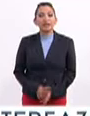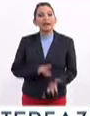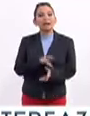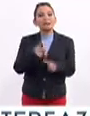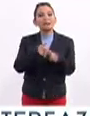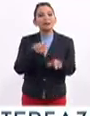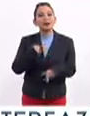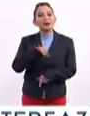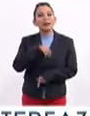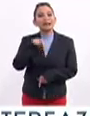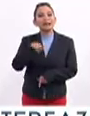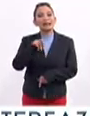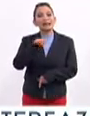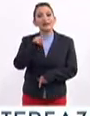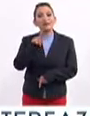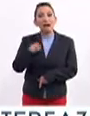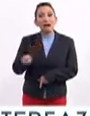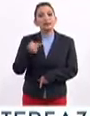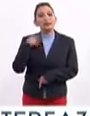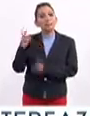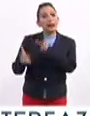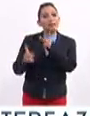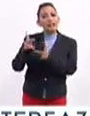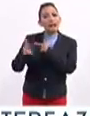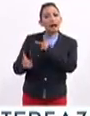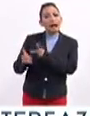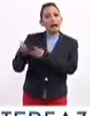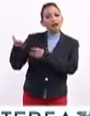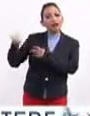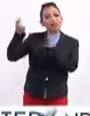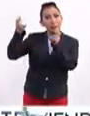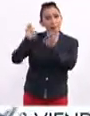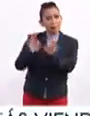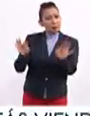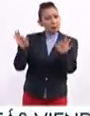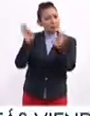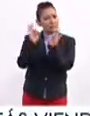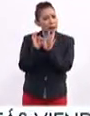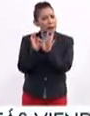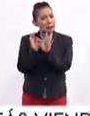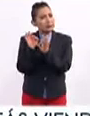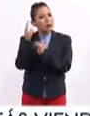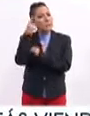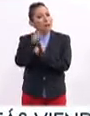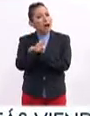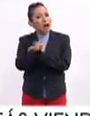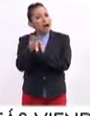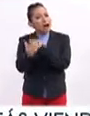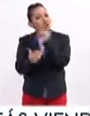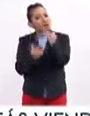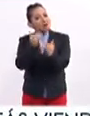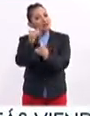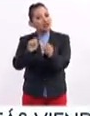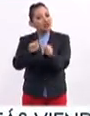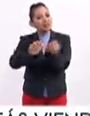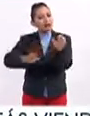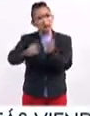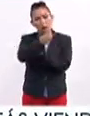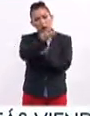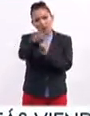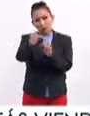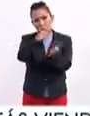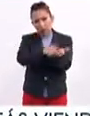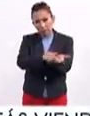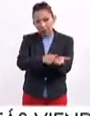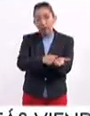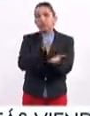Gracias por seguir con nosotros en Interfaz, platicando de este tema fundamental para el desarrollo de la sociedad, de cualquier sociedad,